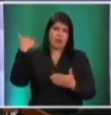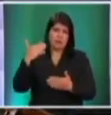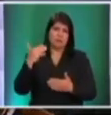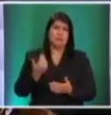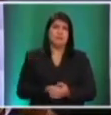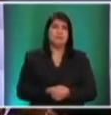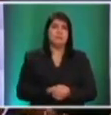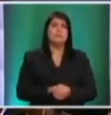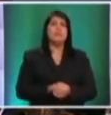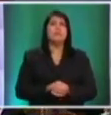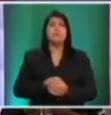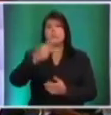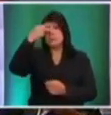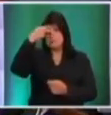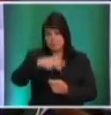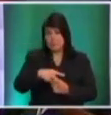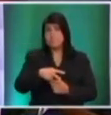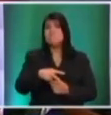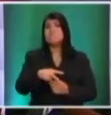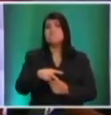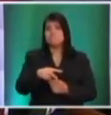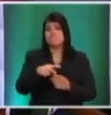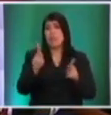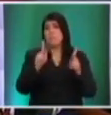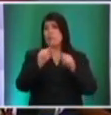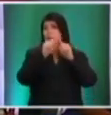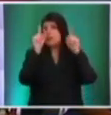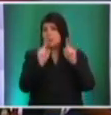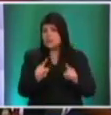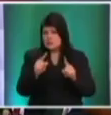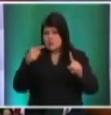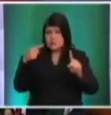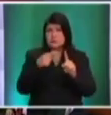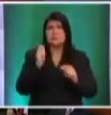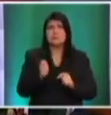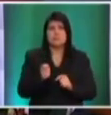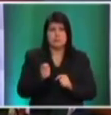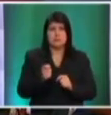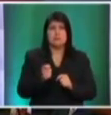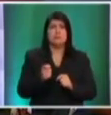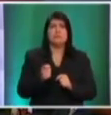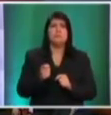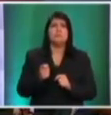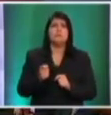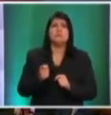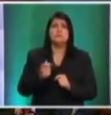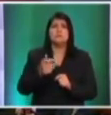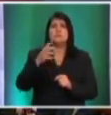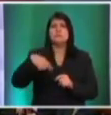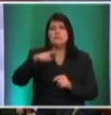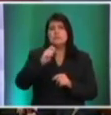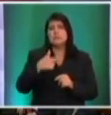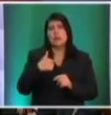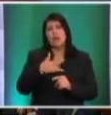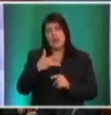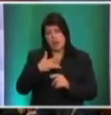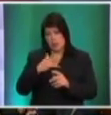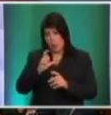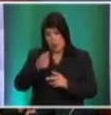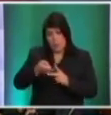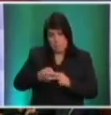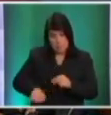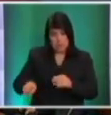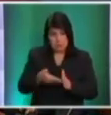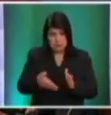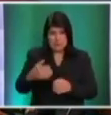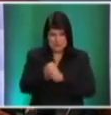el delegado de la secretaría de gobernación el estar vacía afirmó que en sus primeros tres años de gobierno el presidente enrique peña